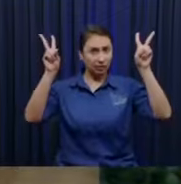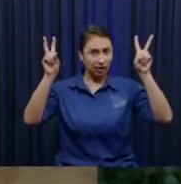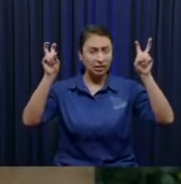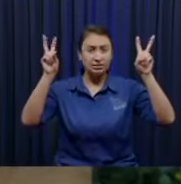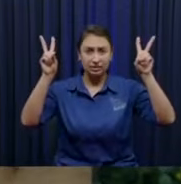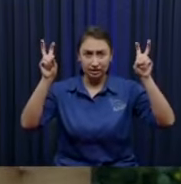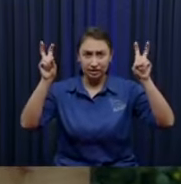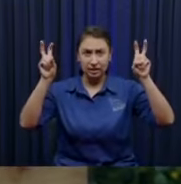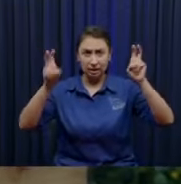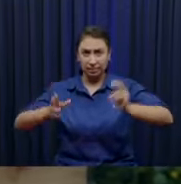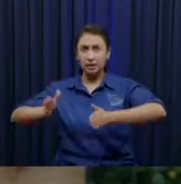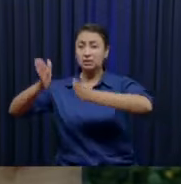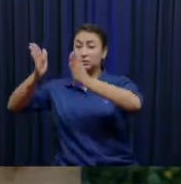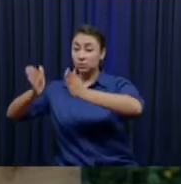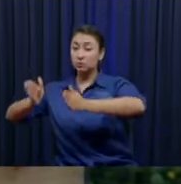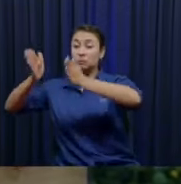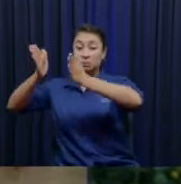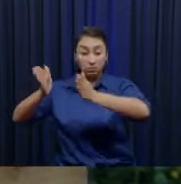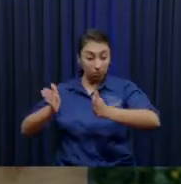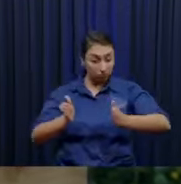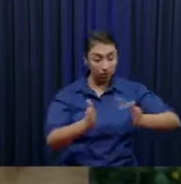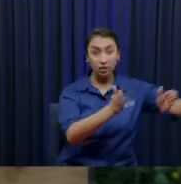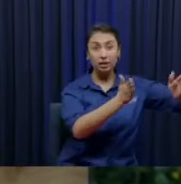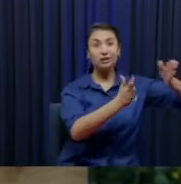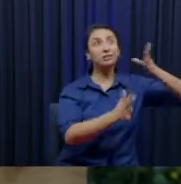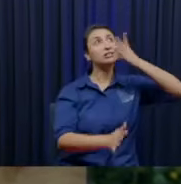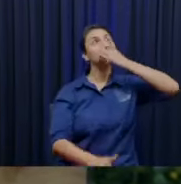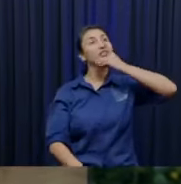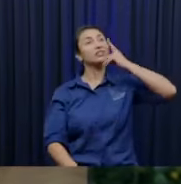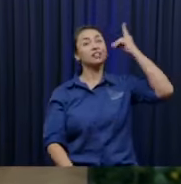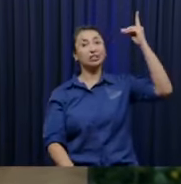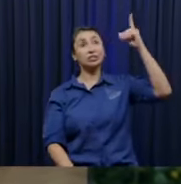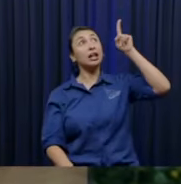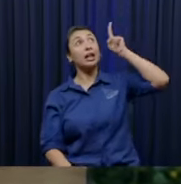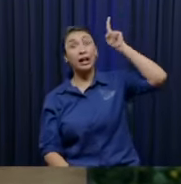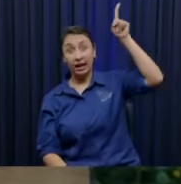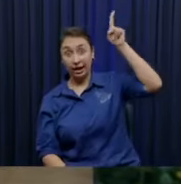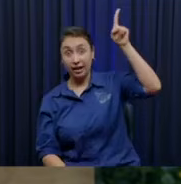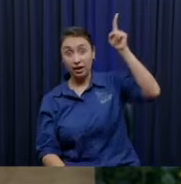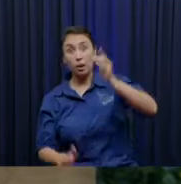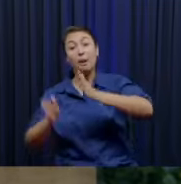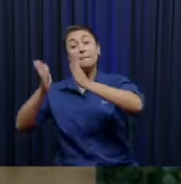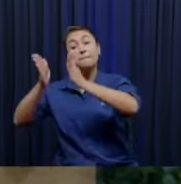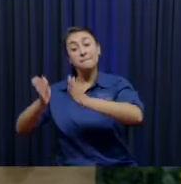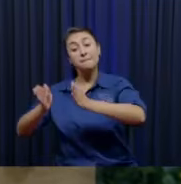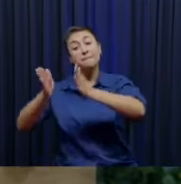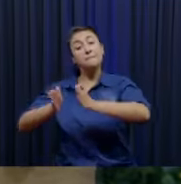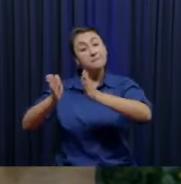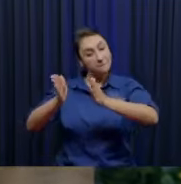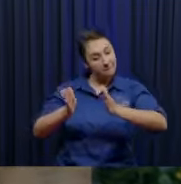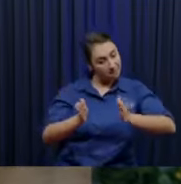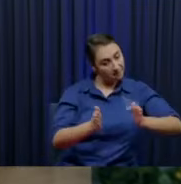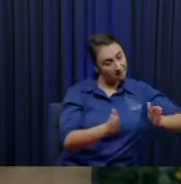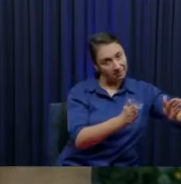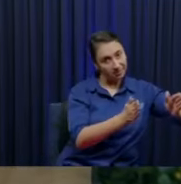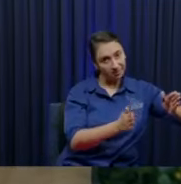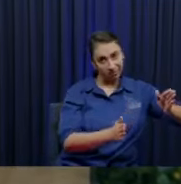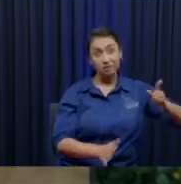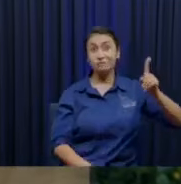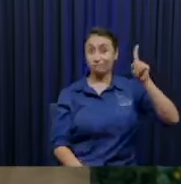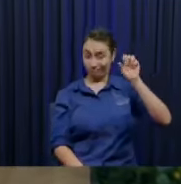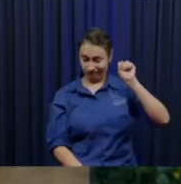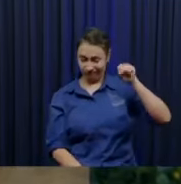la planificación de Dios. Imagínese usted a Dios planificando. Aleluya. Dios